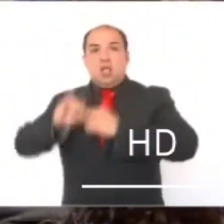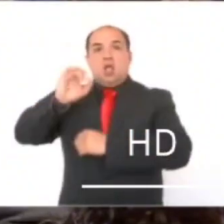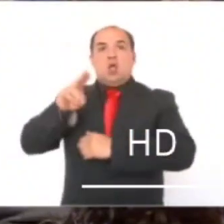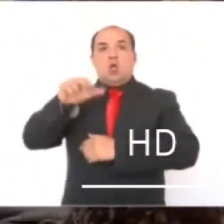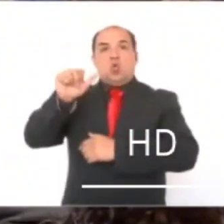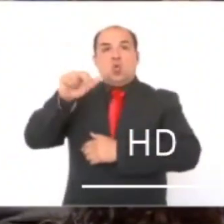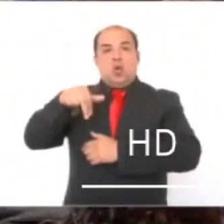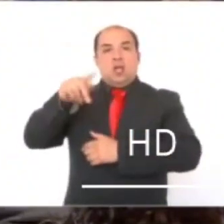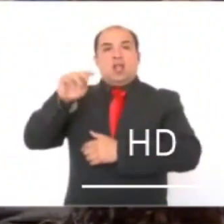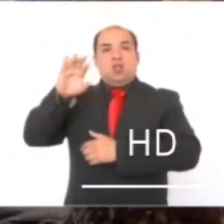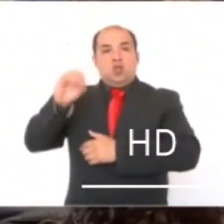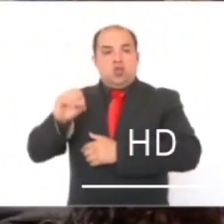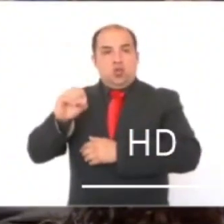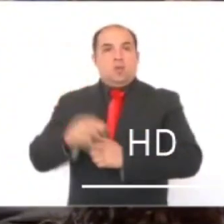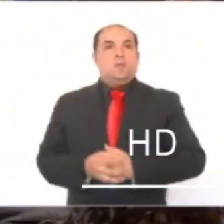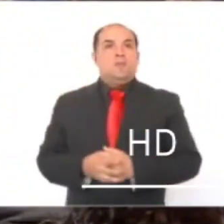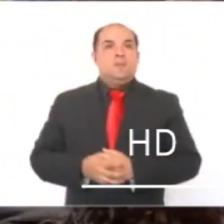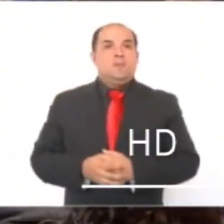Vera Hernández.